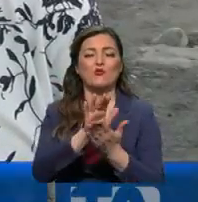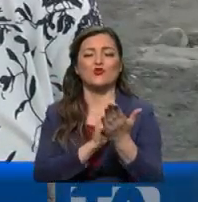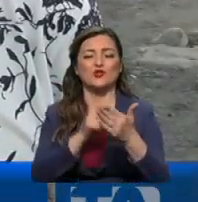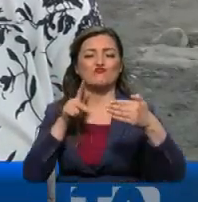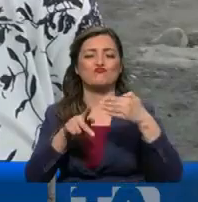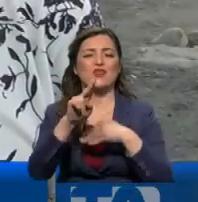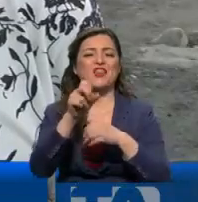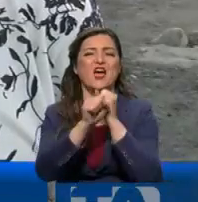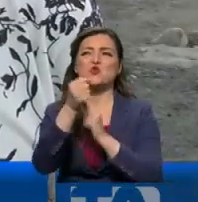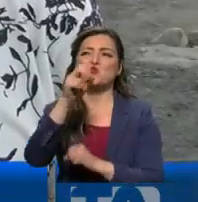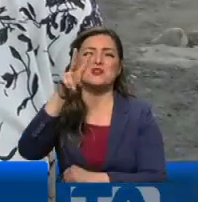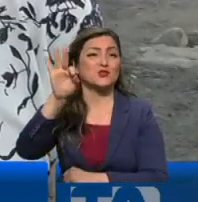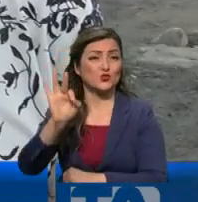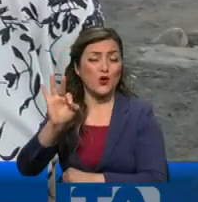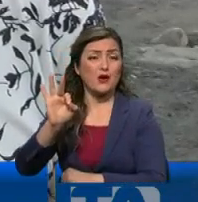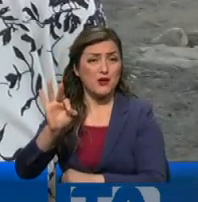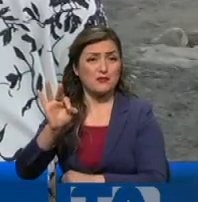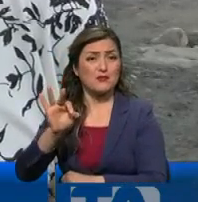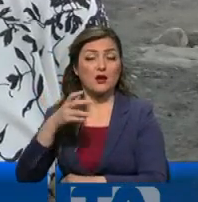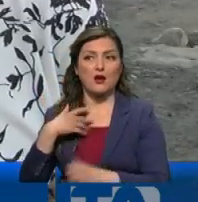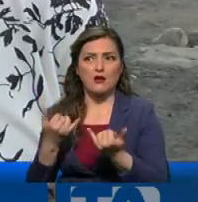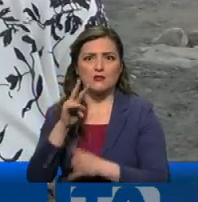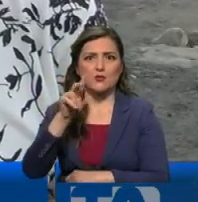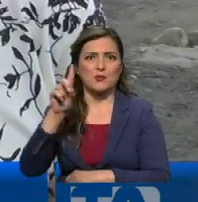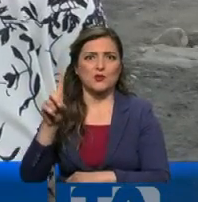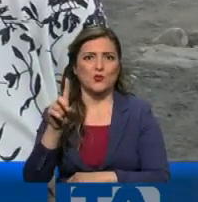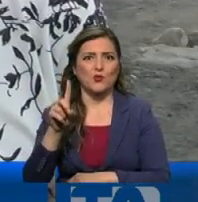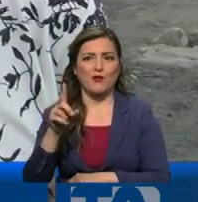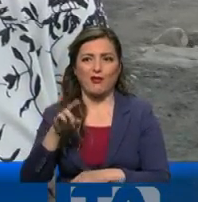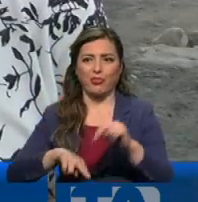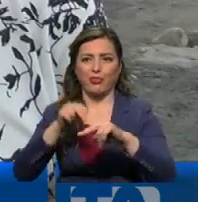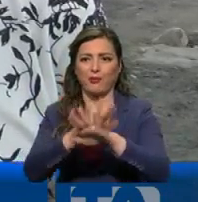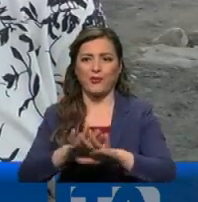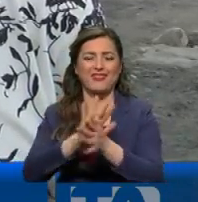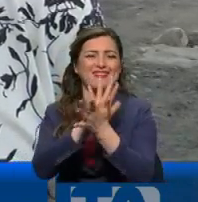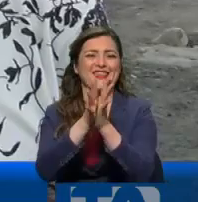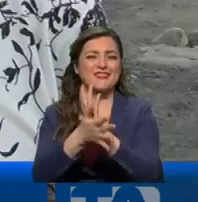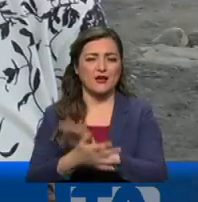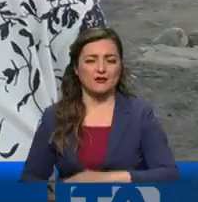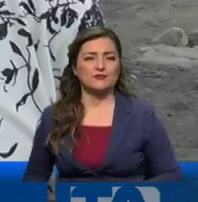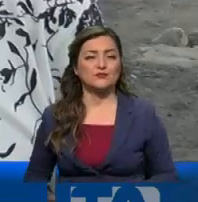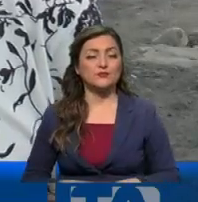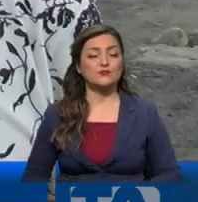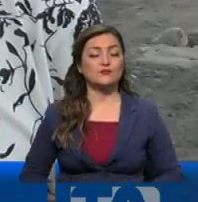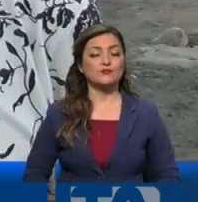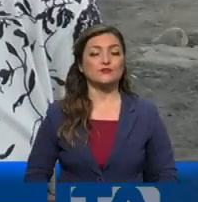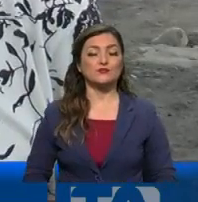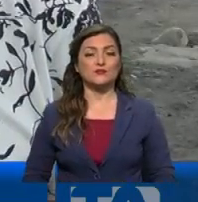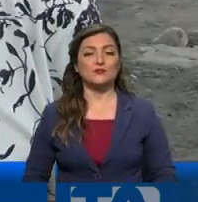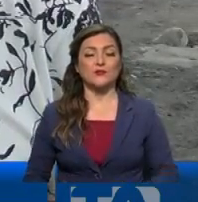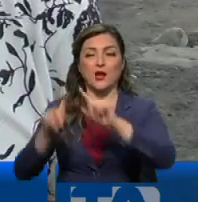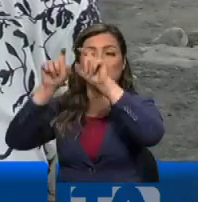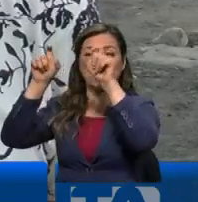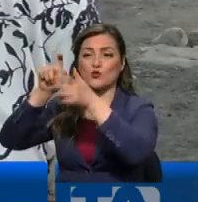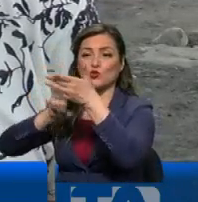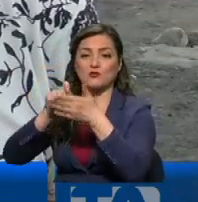el 2019, estamos 2021 ya y no se entrega todavía el proyecto. Que según los contratistas que no